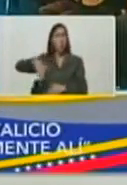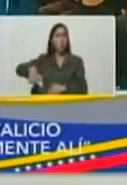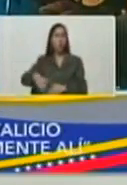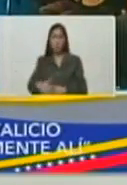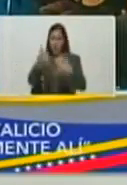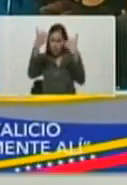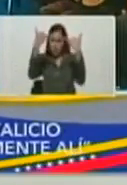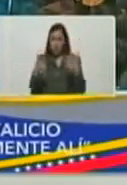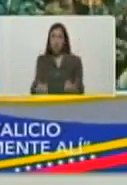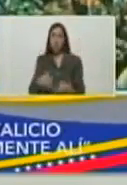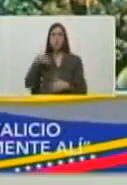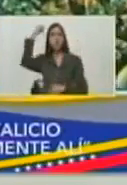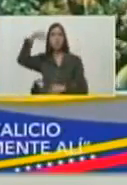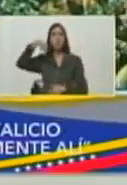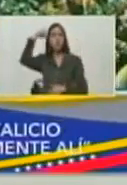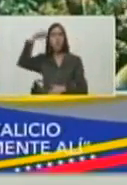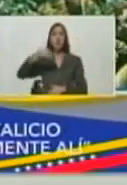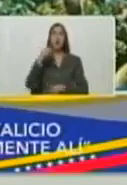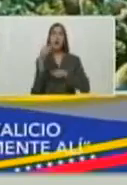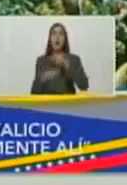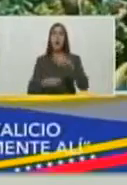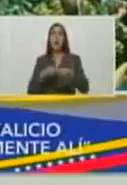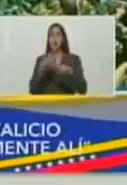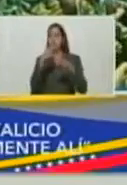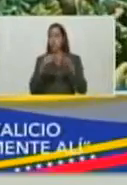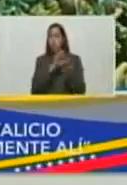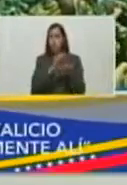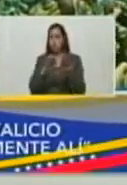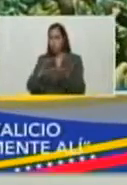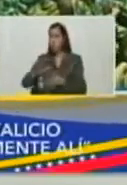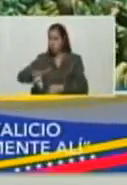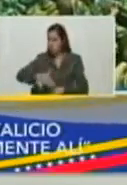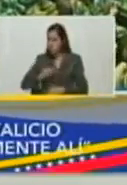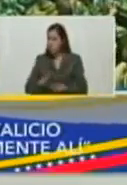momento y los recursos los tengo, Ernesto.